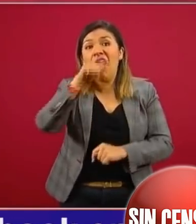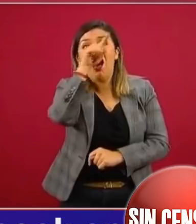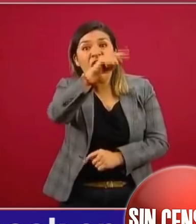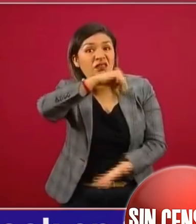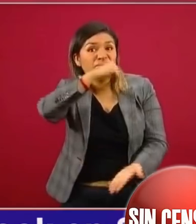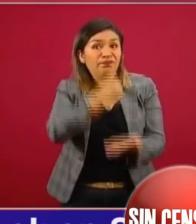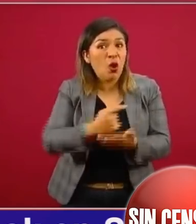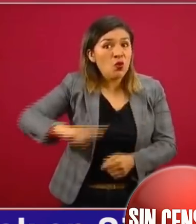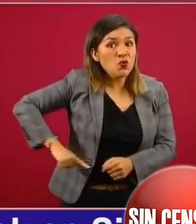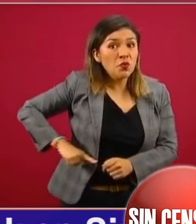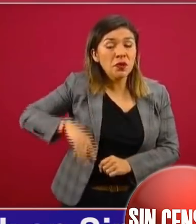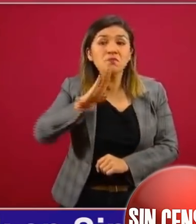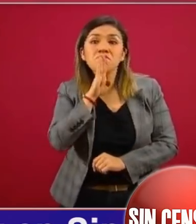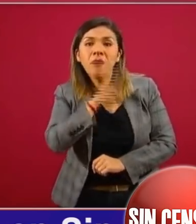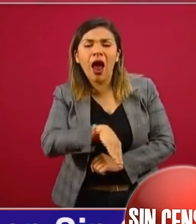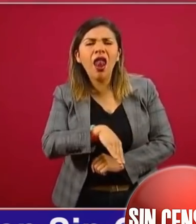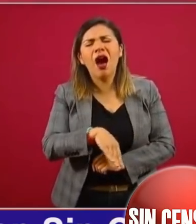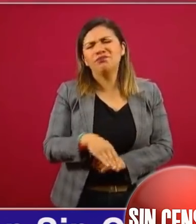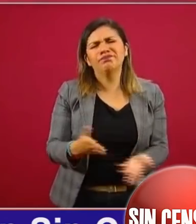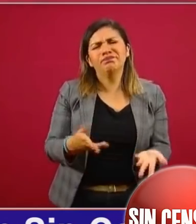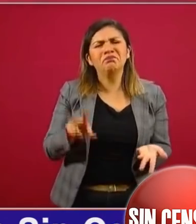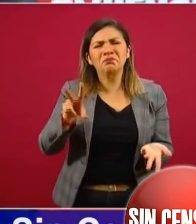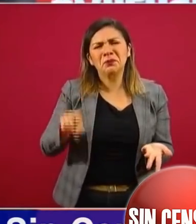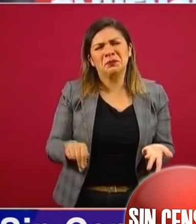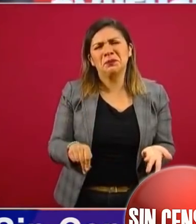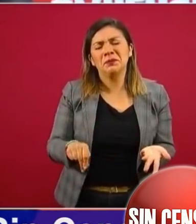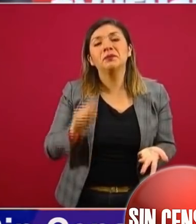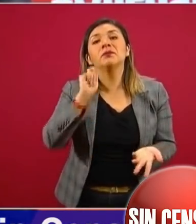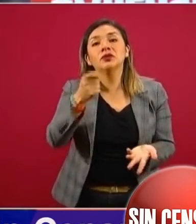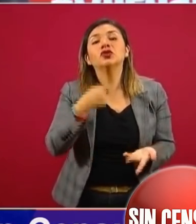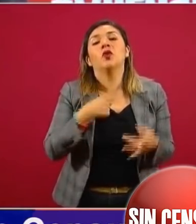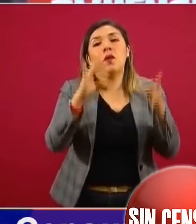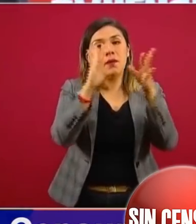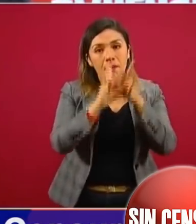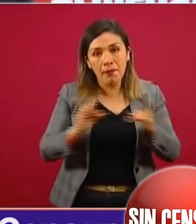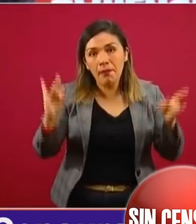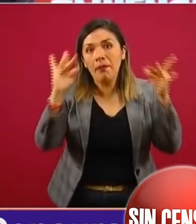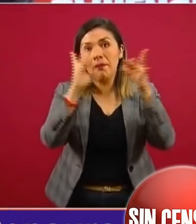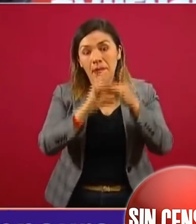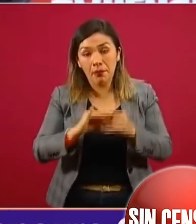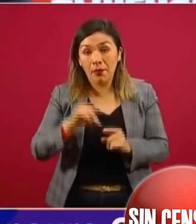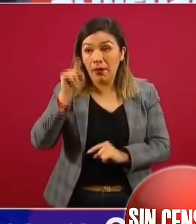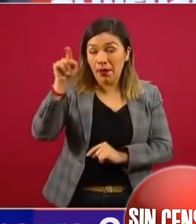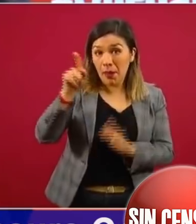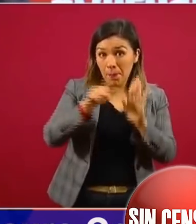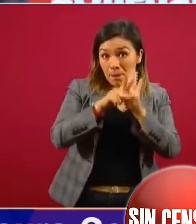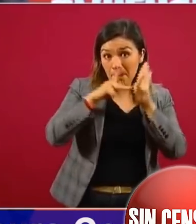autoritarismo. No, es solo aclarar. Ese periódico,